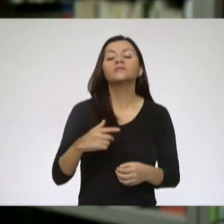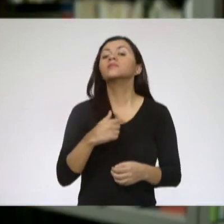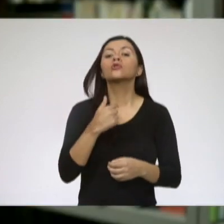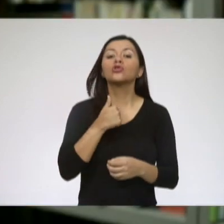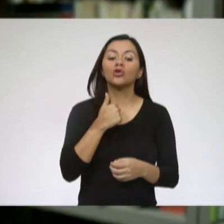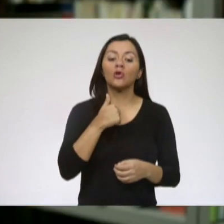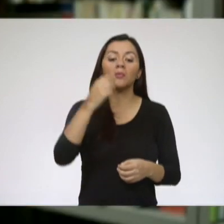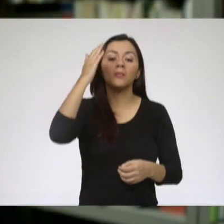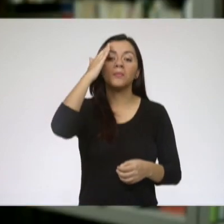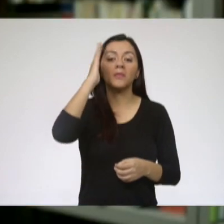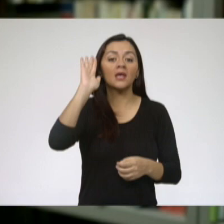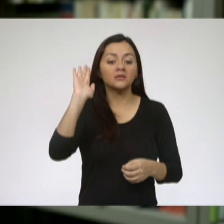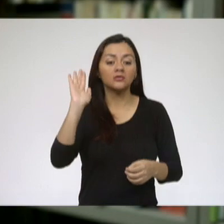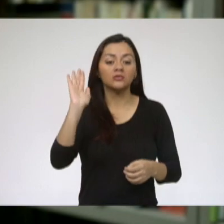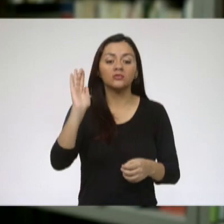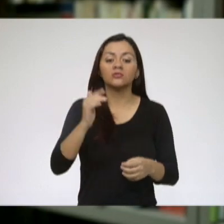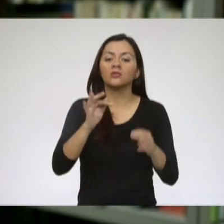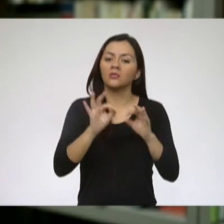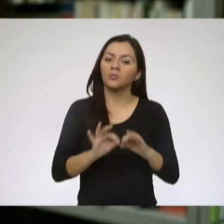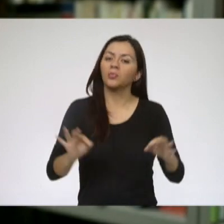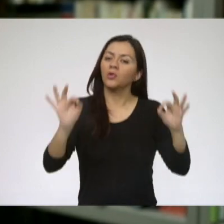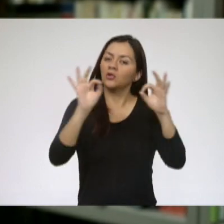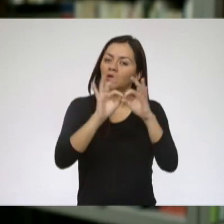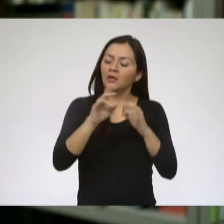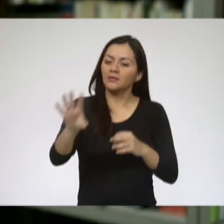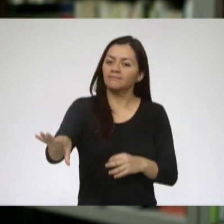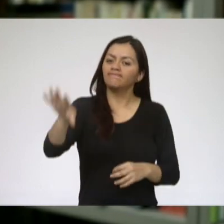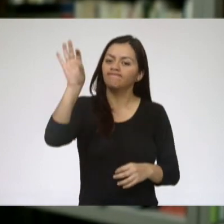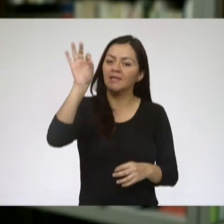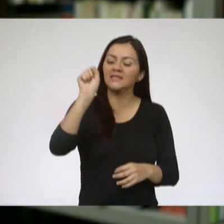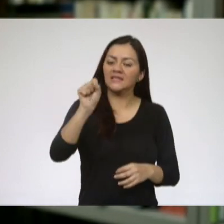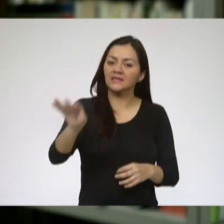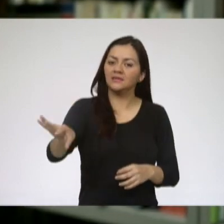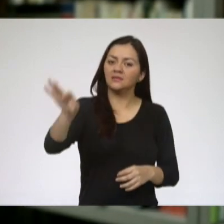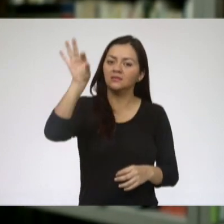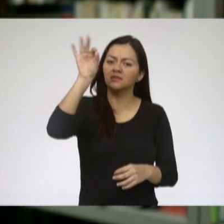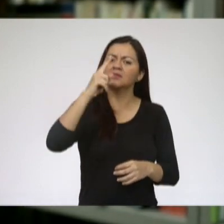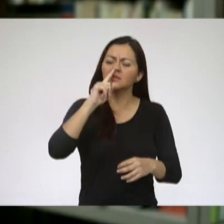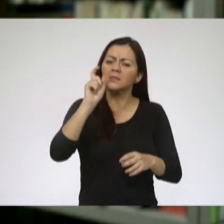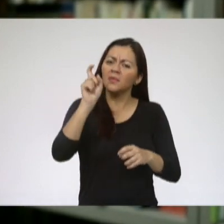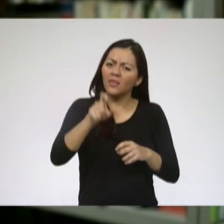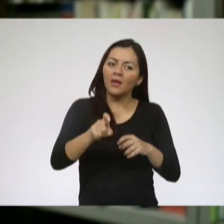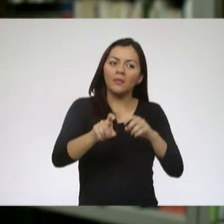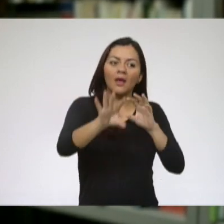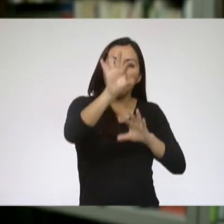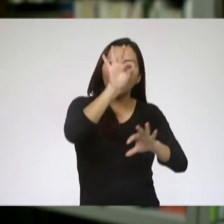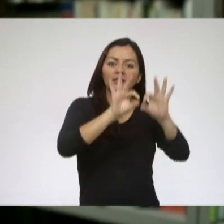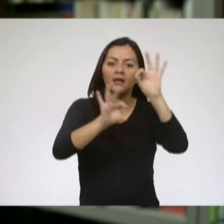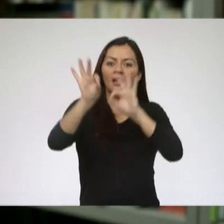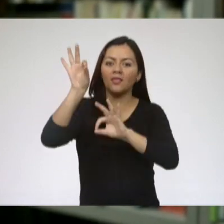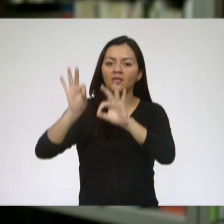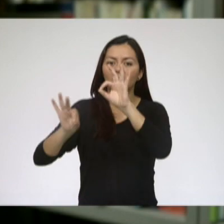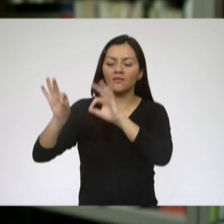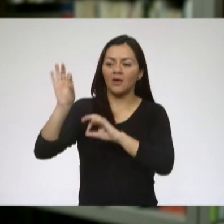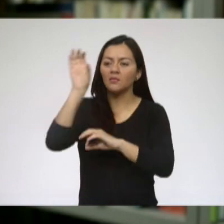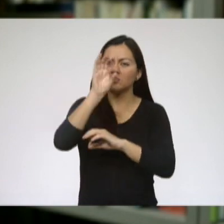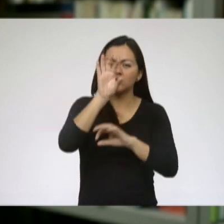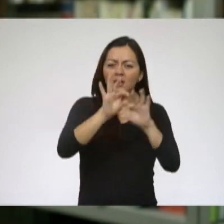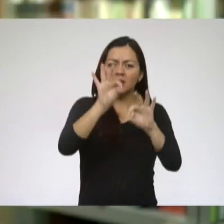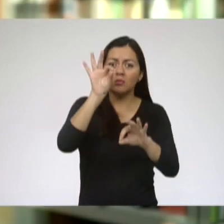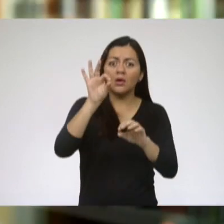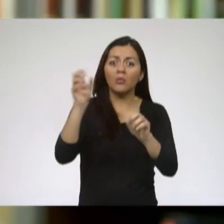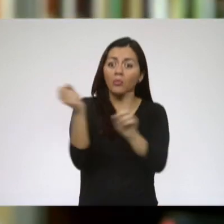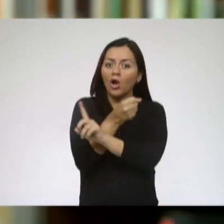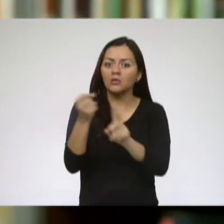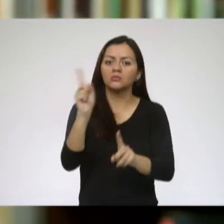súper importante que tomemos en cuenta que siempre va a haber alternativas, que la última alternativa tendría que ser la